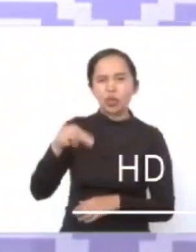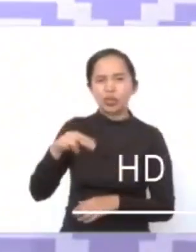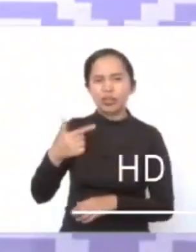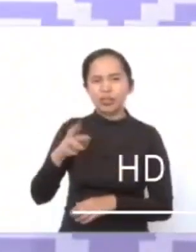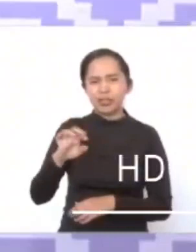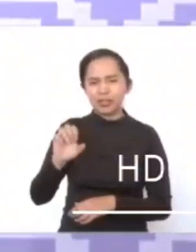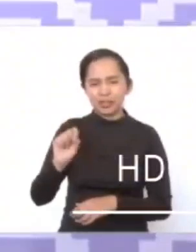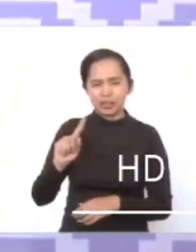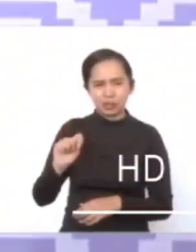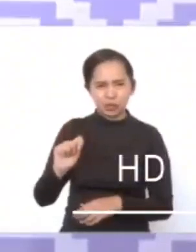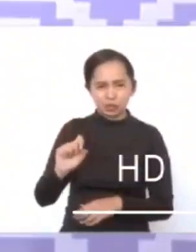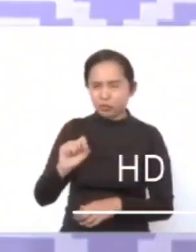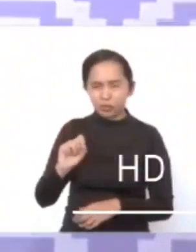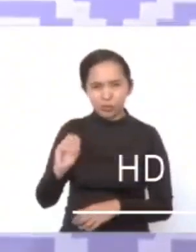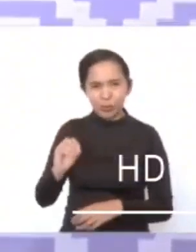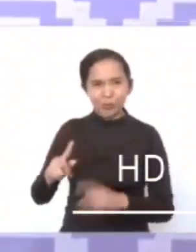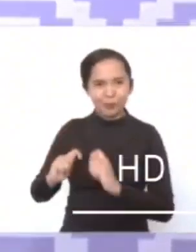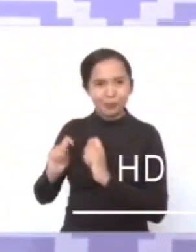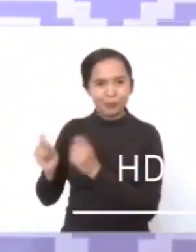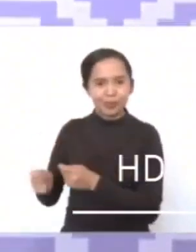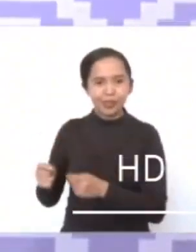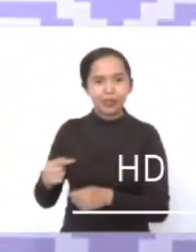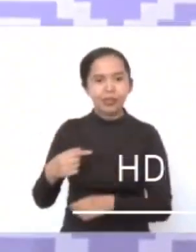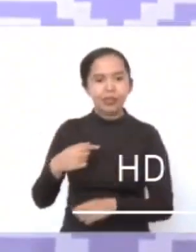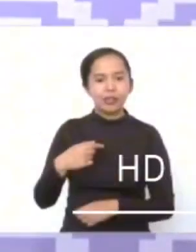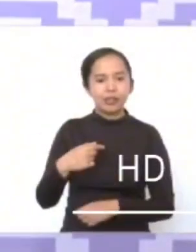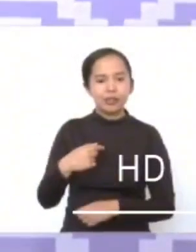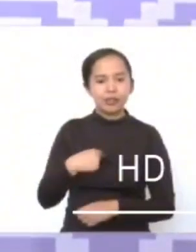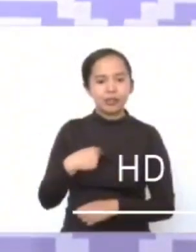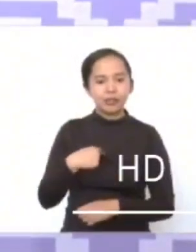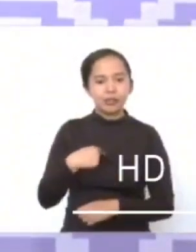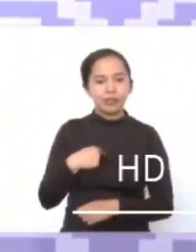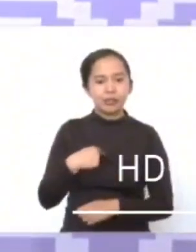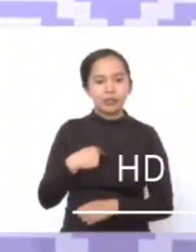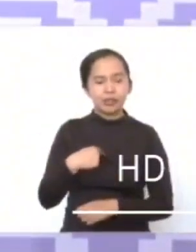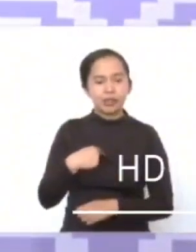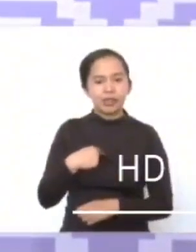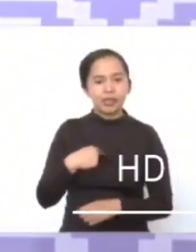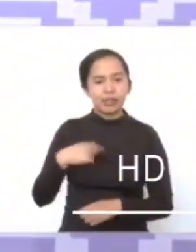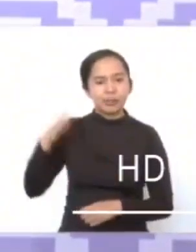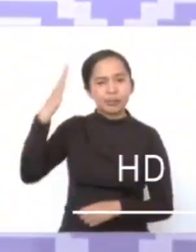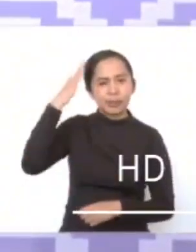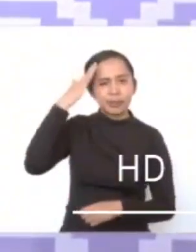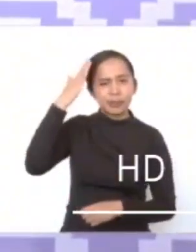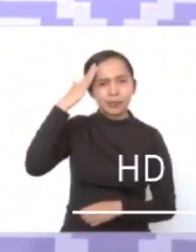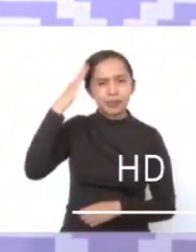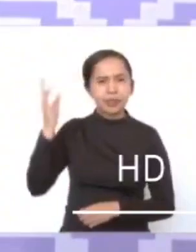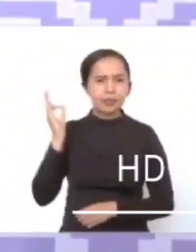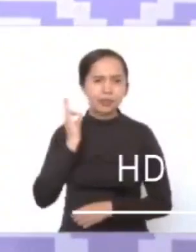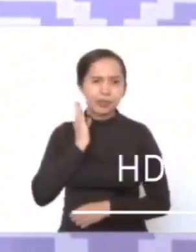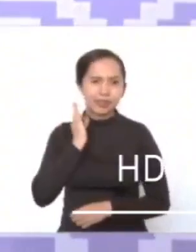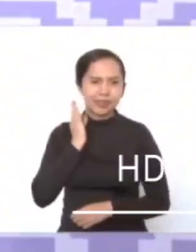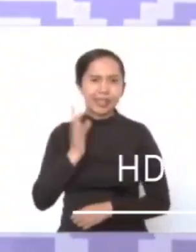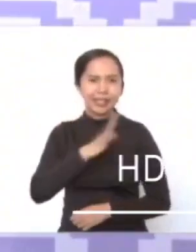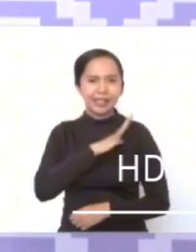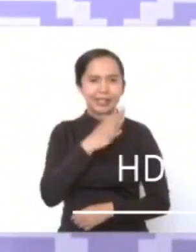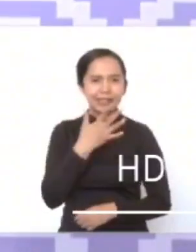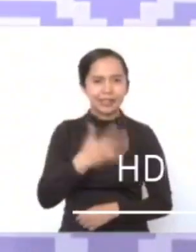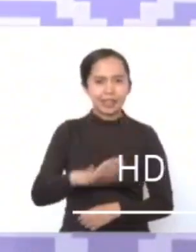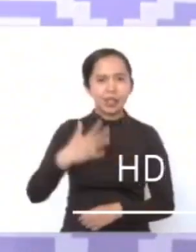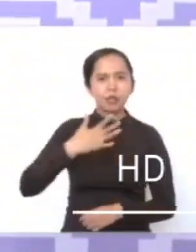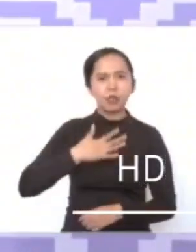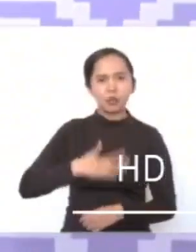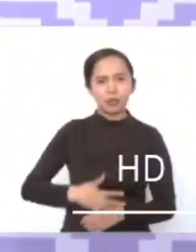mi decisión de someterme al proceso de ratificación como titular de la Fiscalía General de